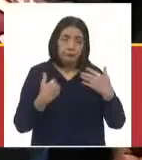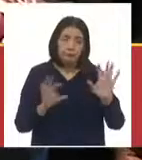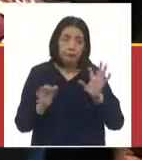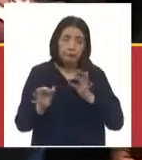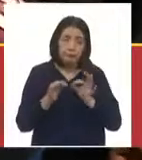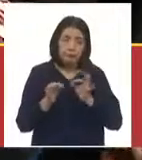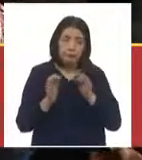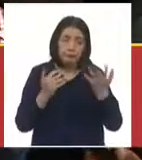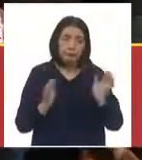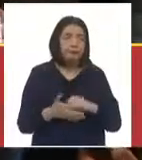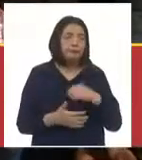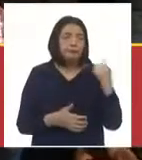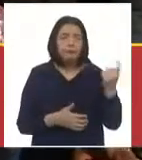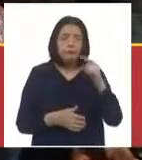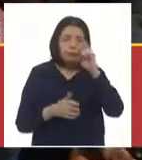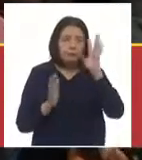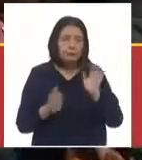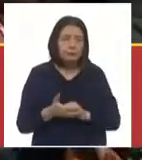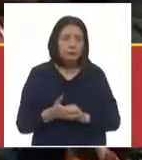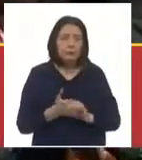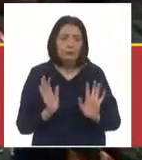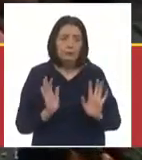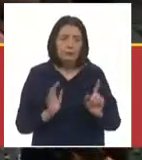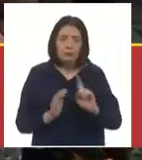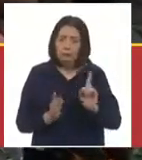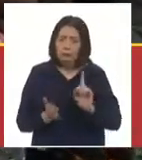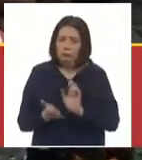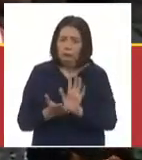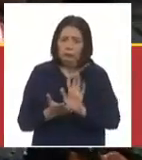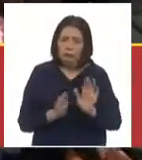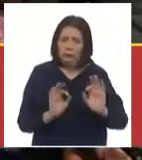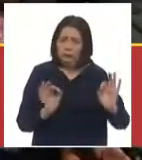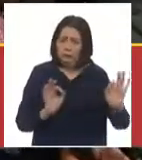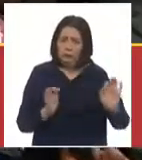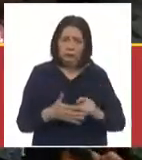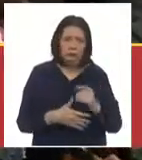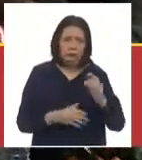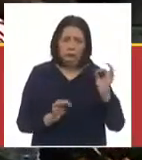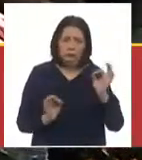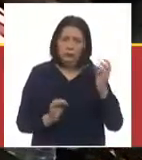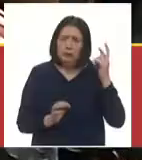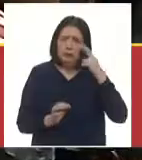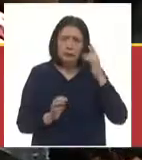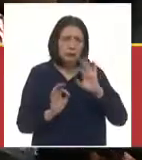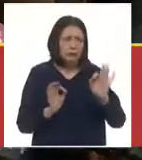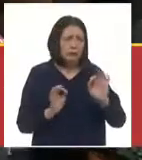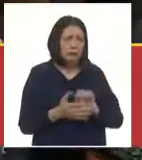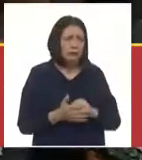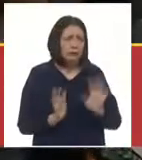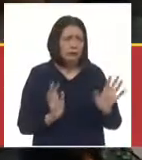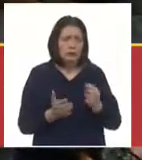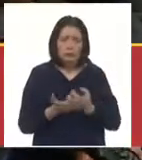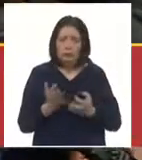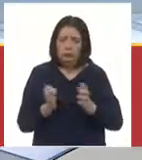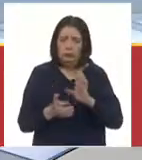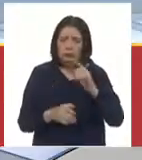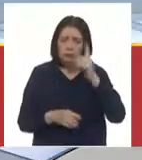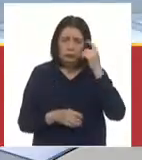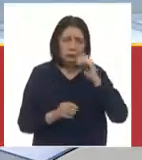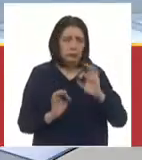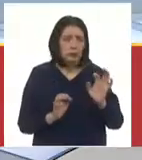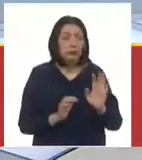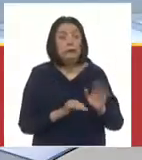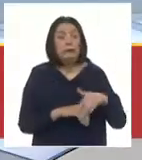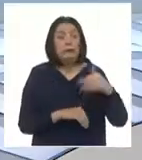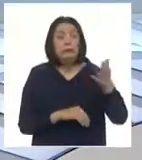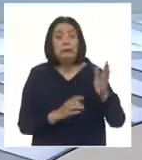dicho, todos los peruanos, sin discriminación alguna, por ninguna razón, Bien, Jorge, regresamos contigo más